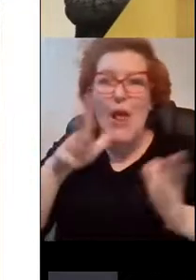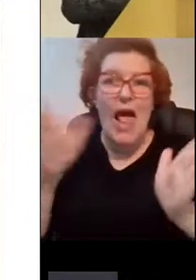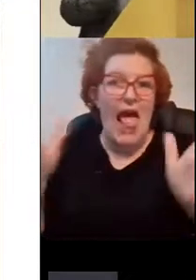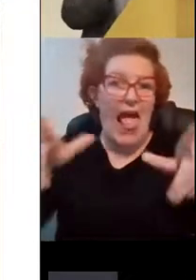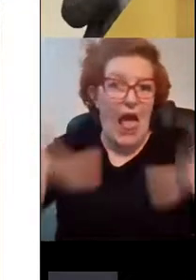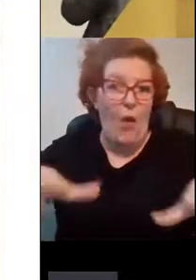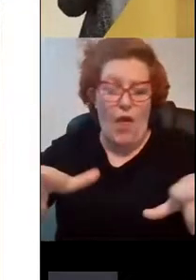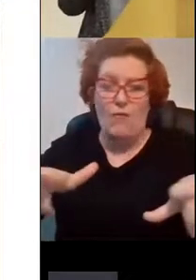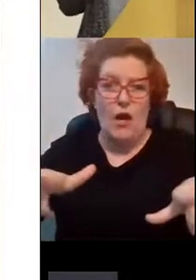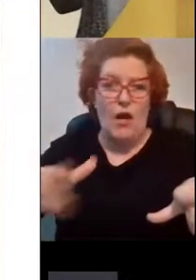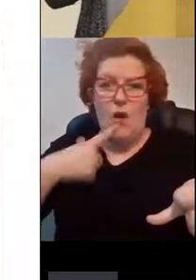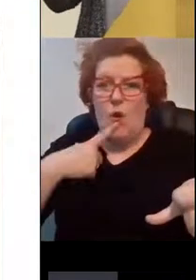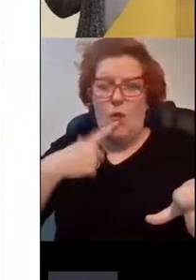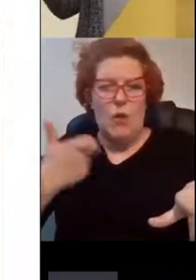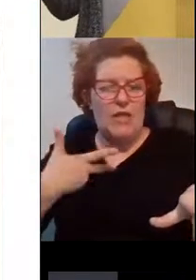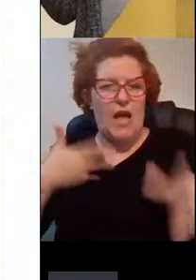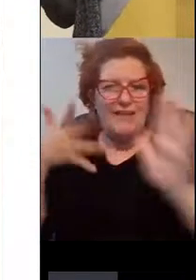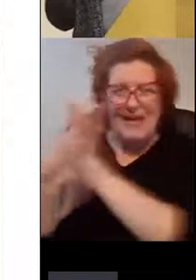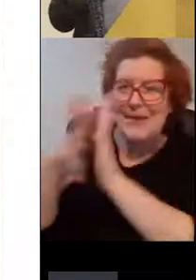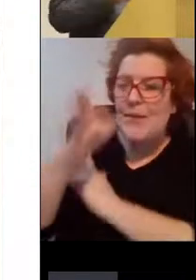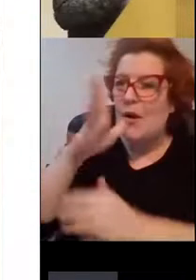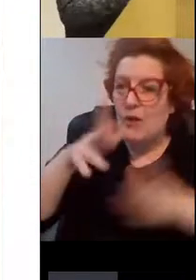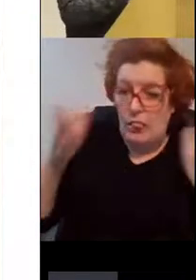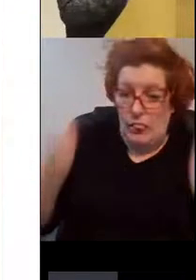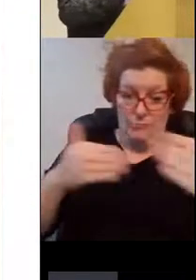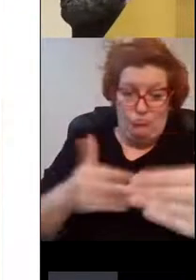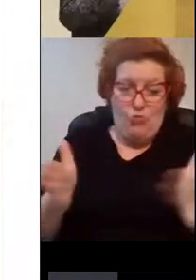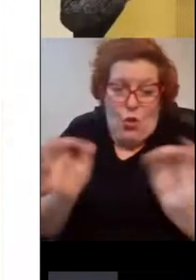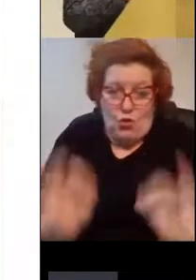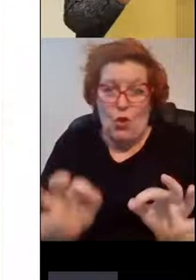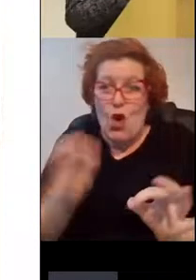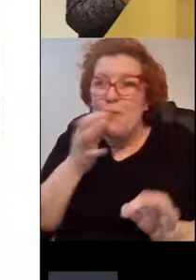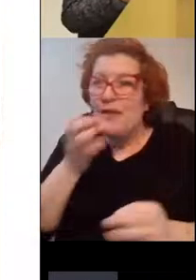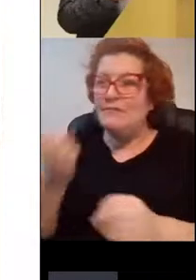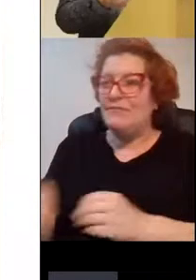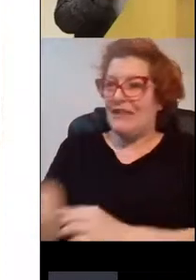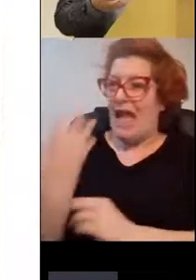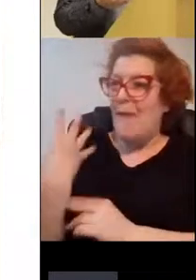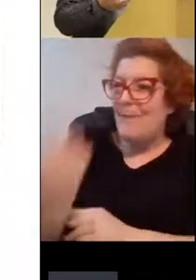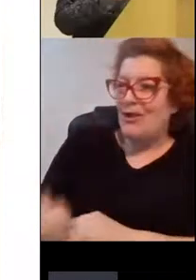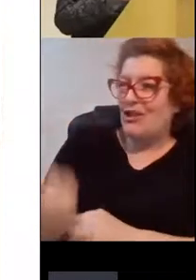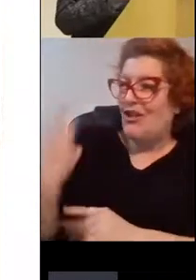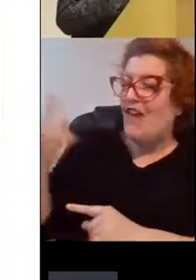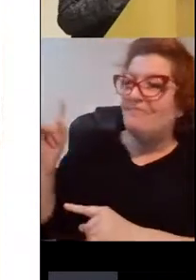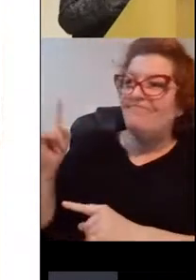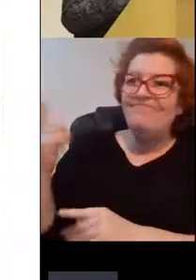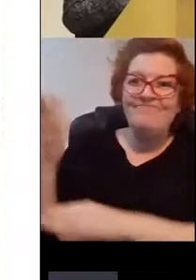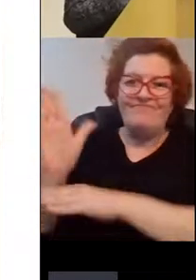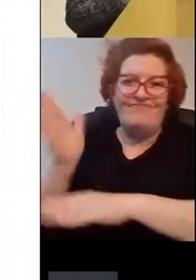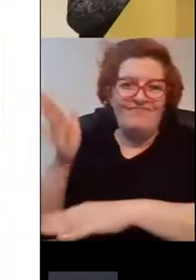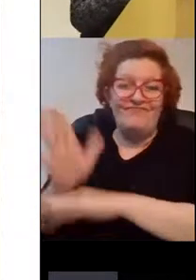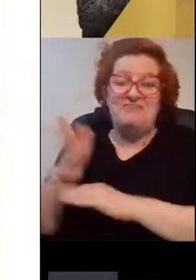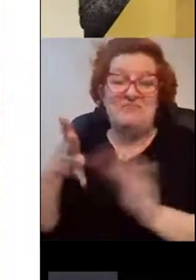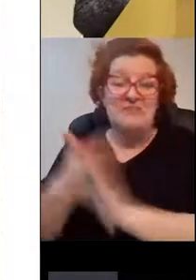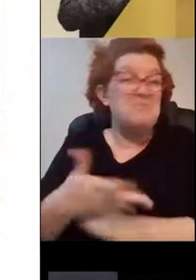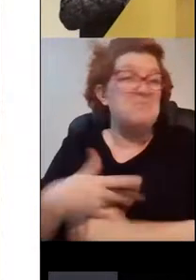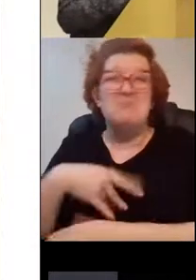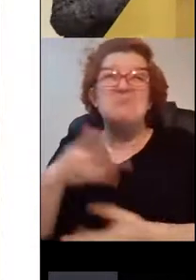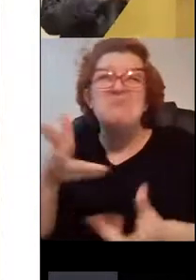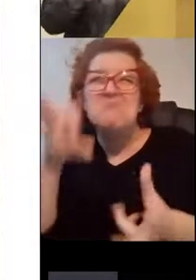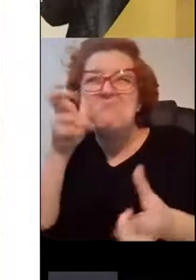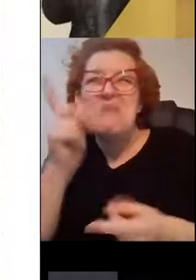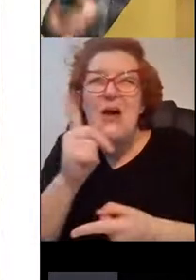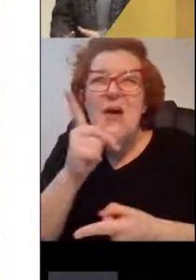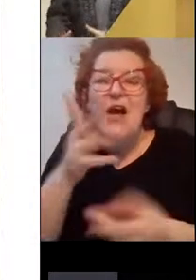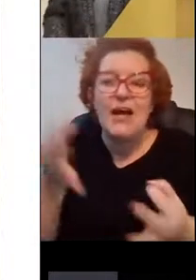dimensiones y cuando tú les enseñas una diapositiva, pues ellos realmente no perciben qué pasa con tu